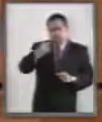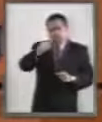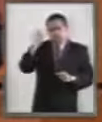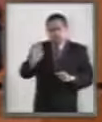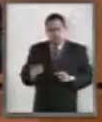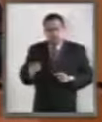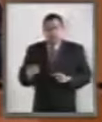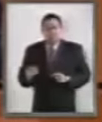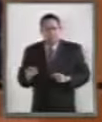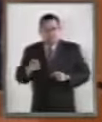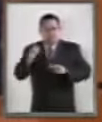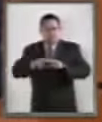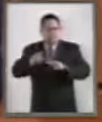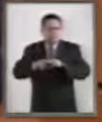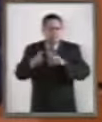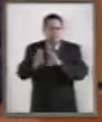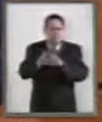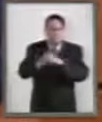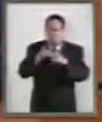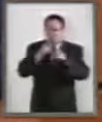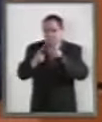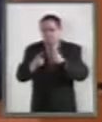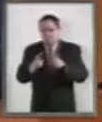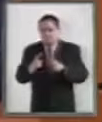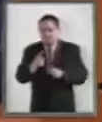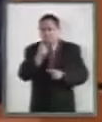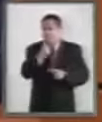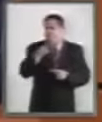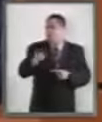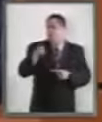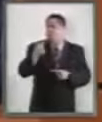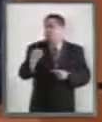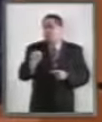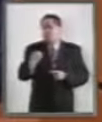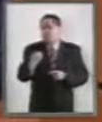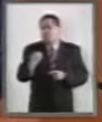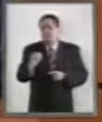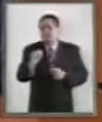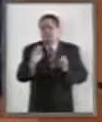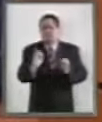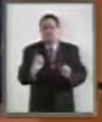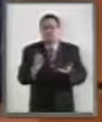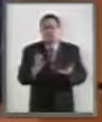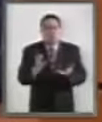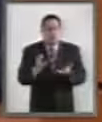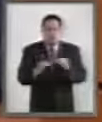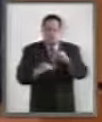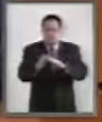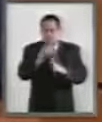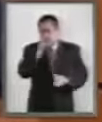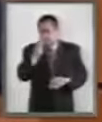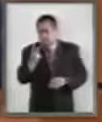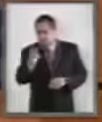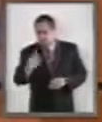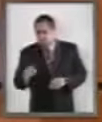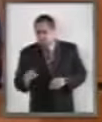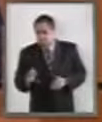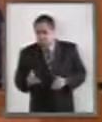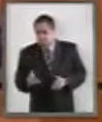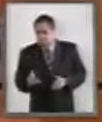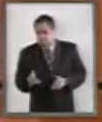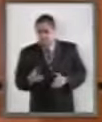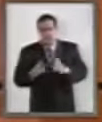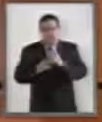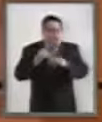final, terminamos con un pobre crecimiento de 1.9 a 0, a 2%. Y una y otra vez